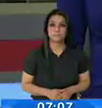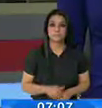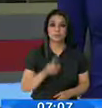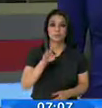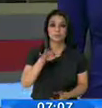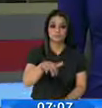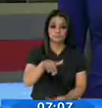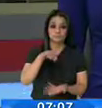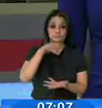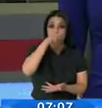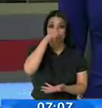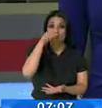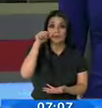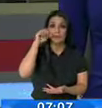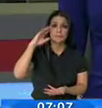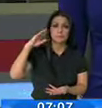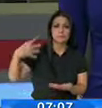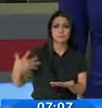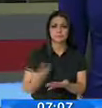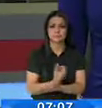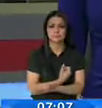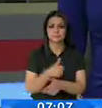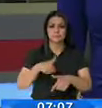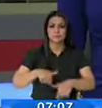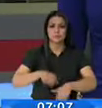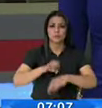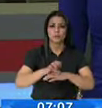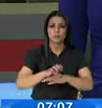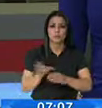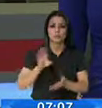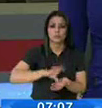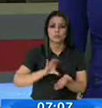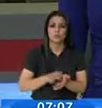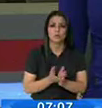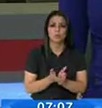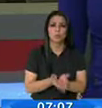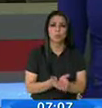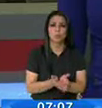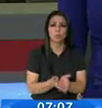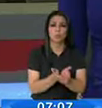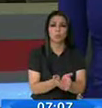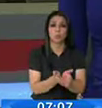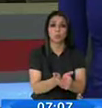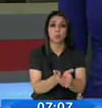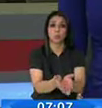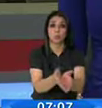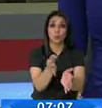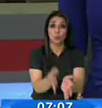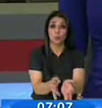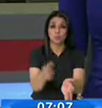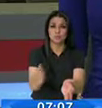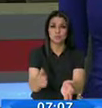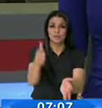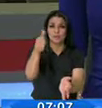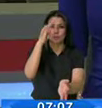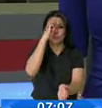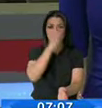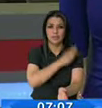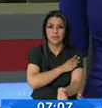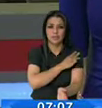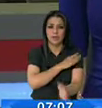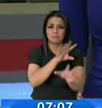1 tonelada de cocaína fue decomisada en aguas ecuatorianas mientras era transportada en una lancha rápida que fue interceptada por elementos de la Marina